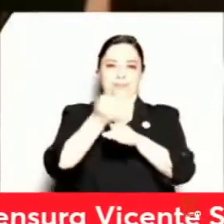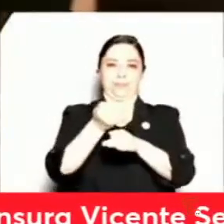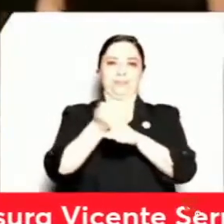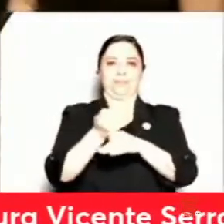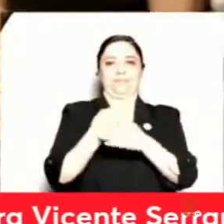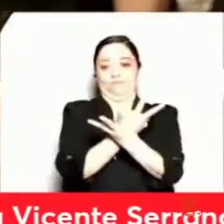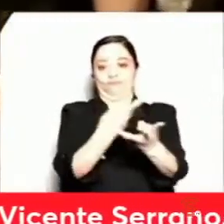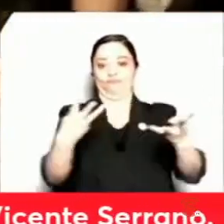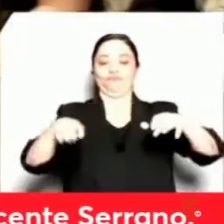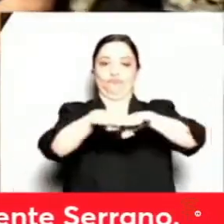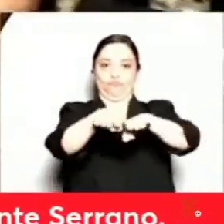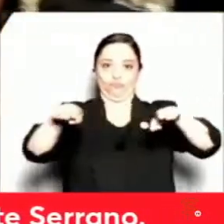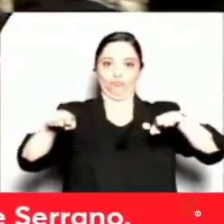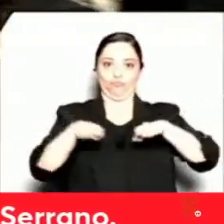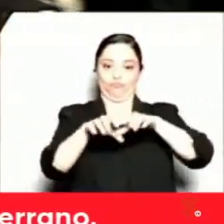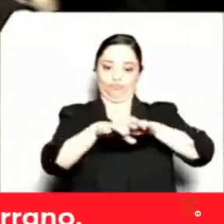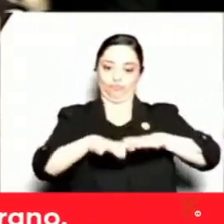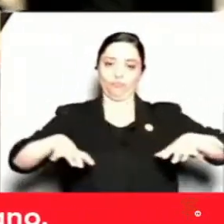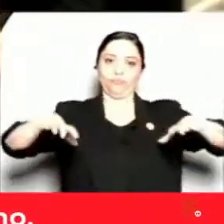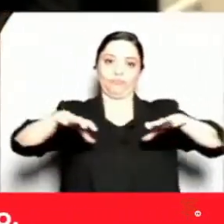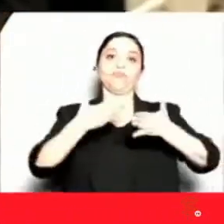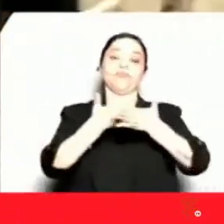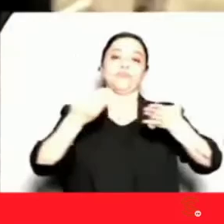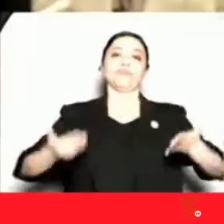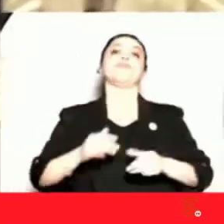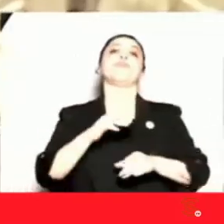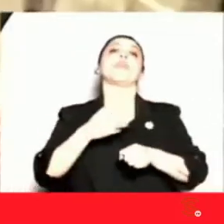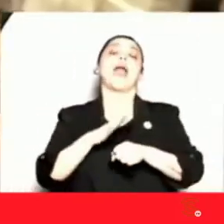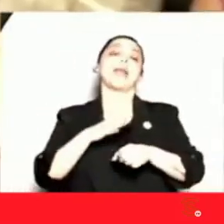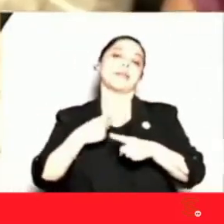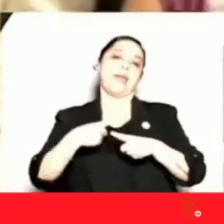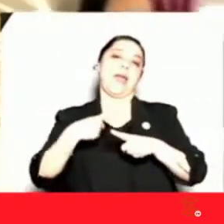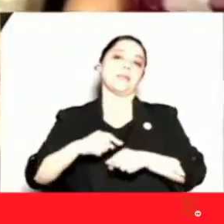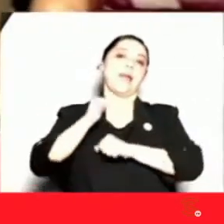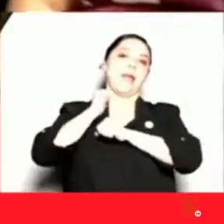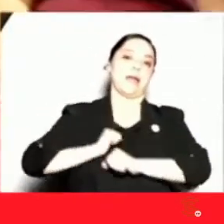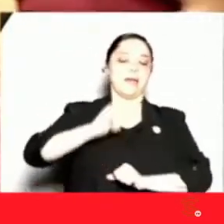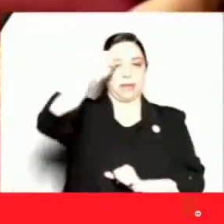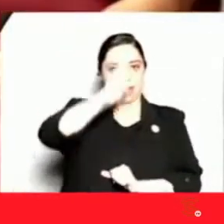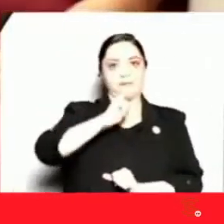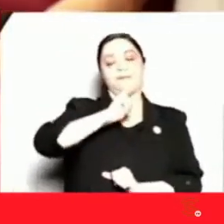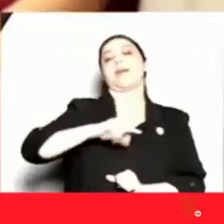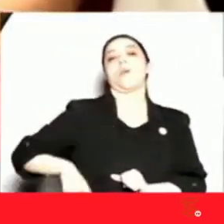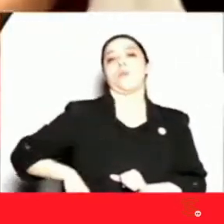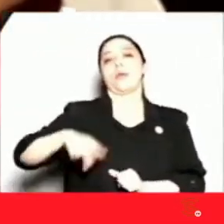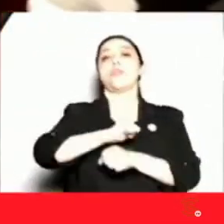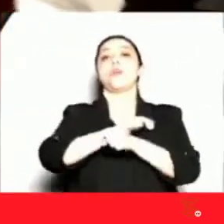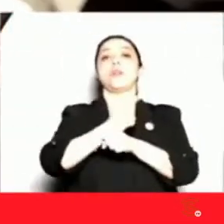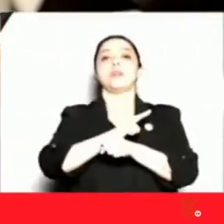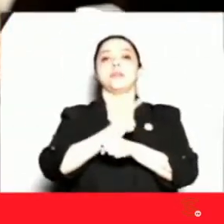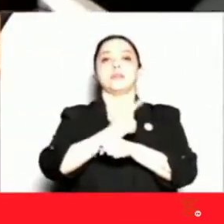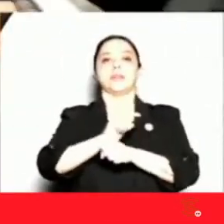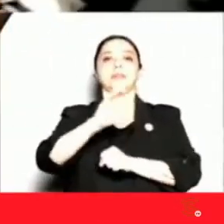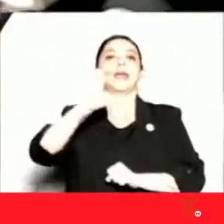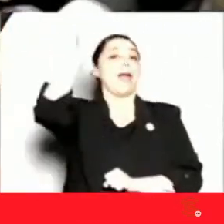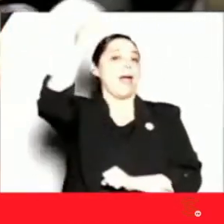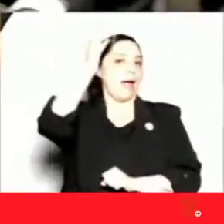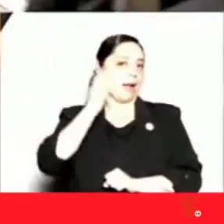es momento de invitarles a escuchar el mensaje de nuestra jefa de gobierno electa para la Ciudad de México, la licenciada Clara Brugada